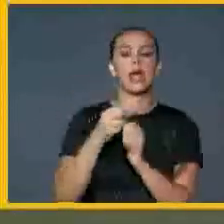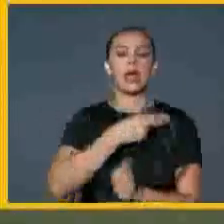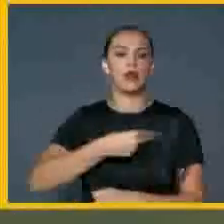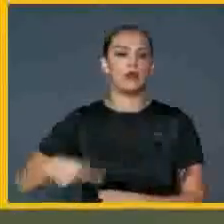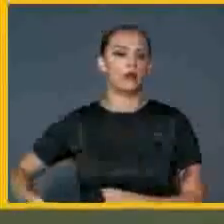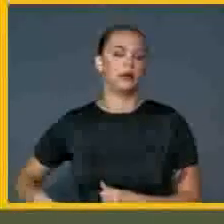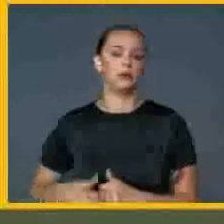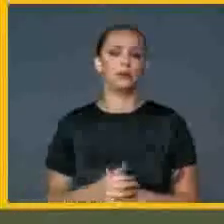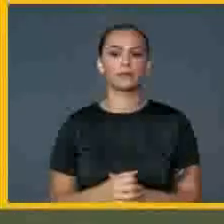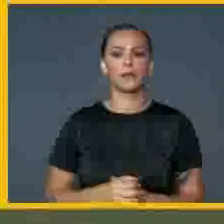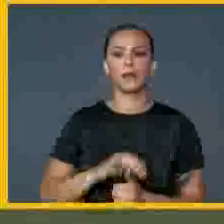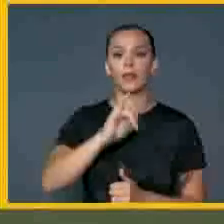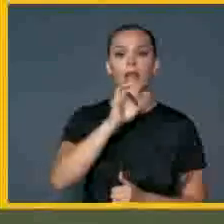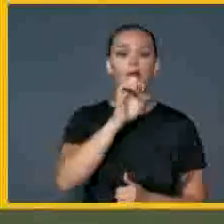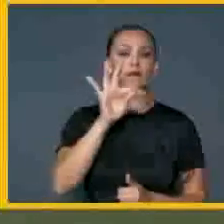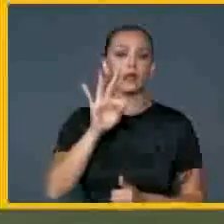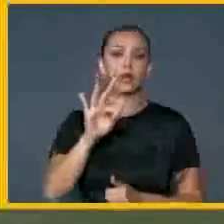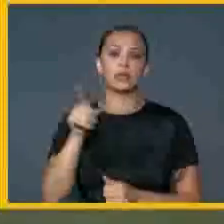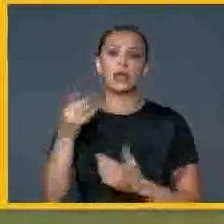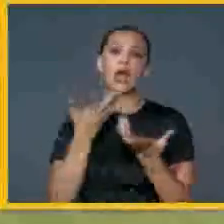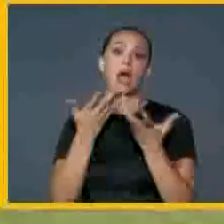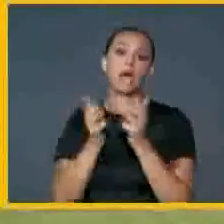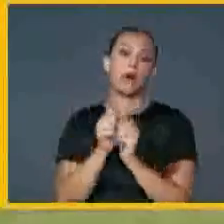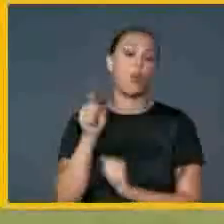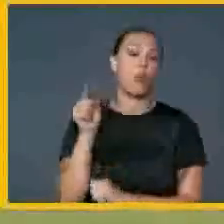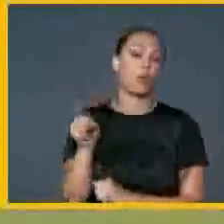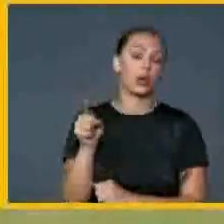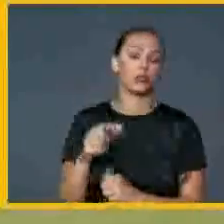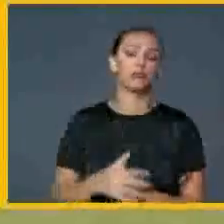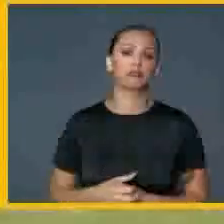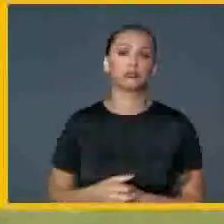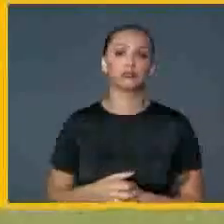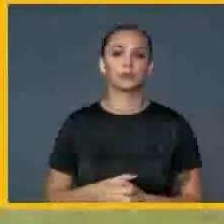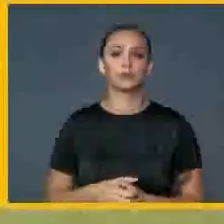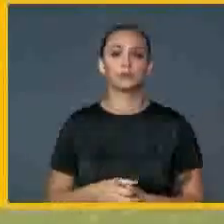Herediano. Que Jafet iba a conversar con él.